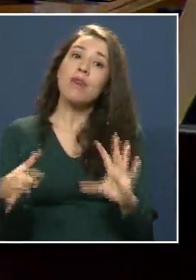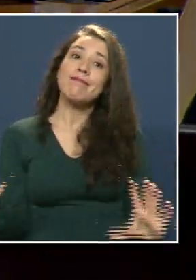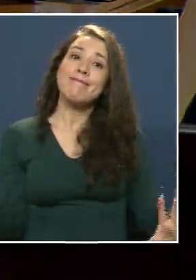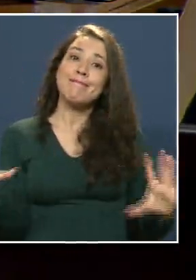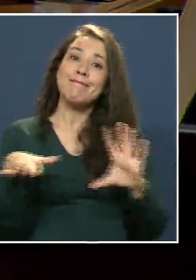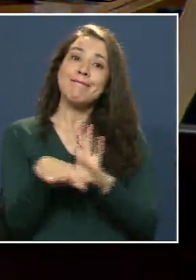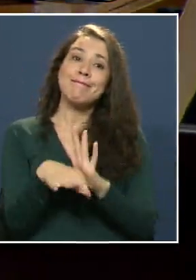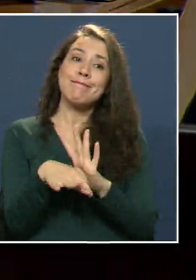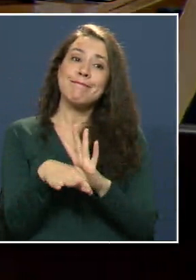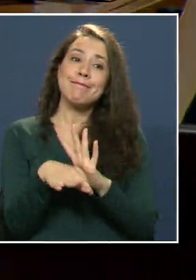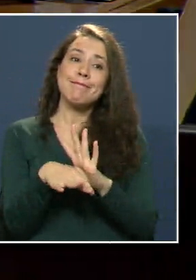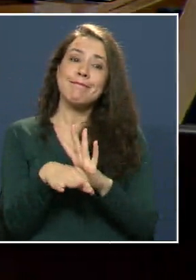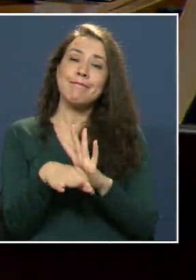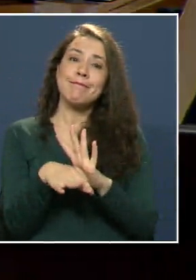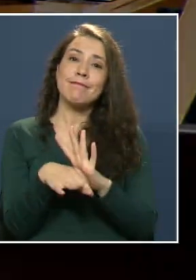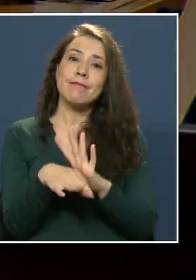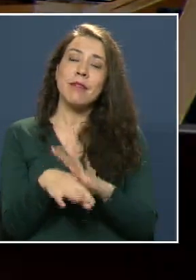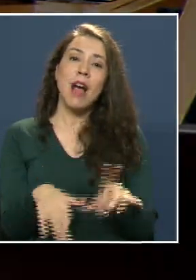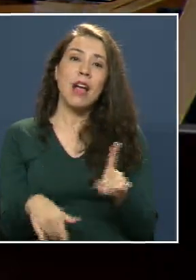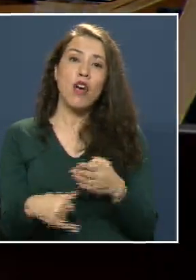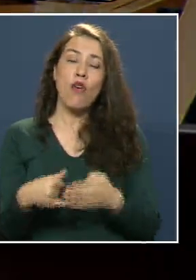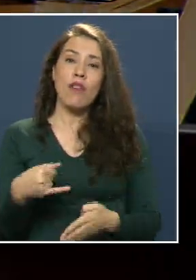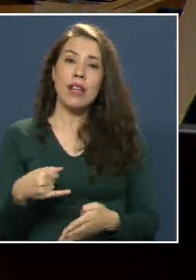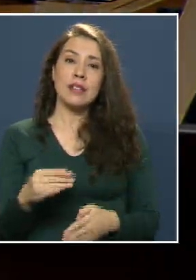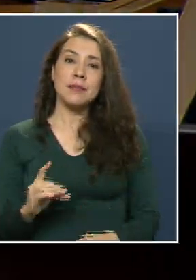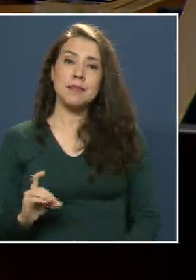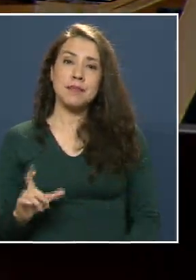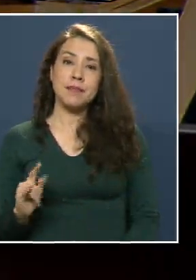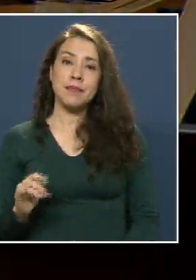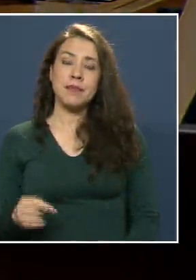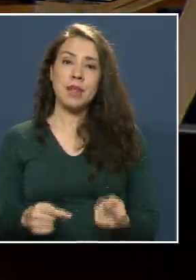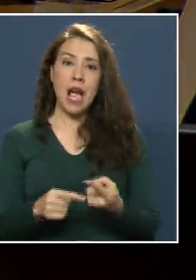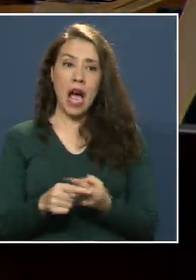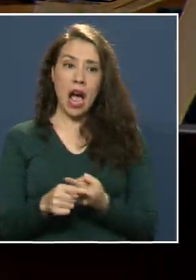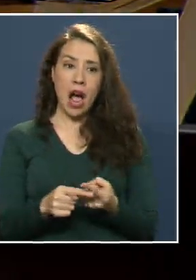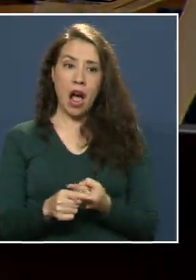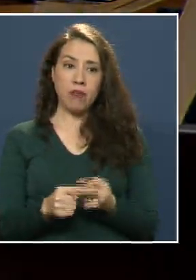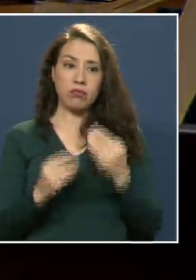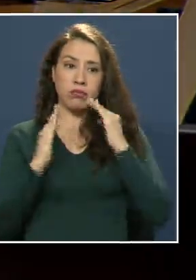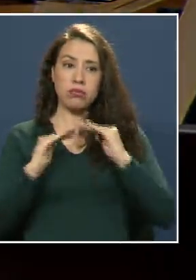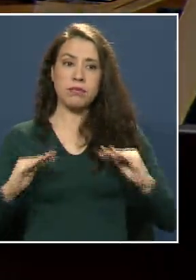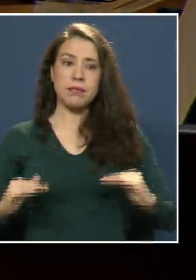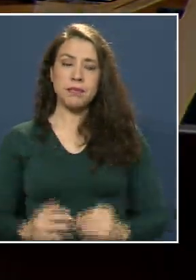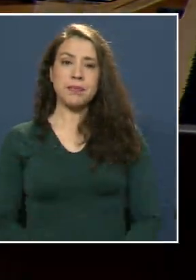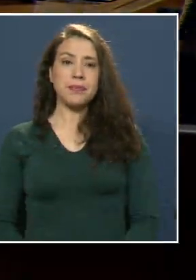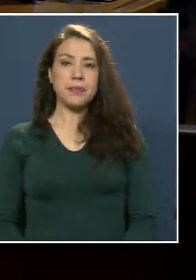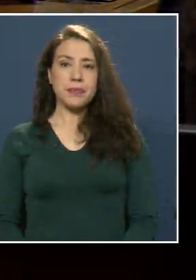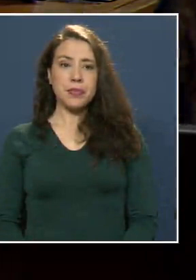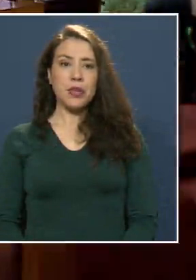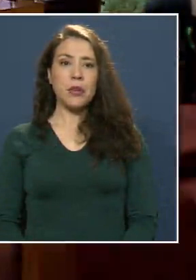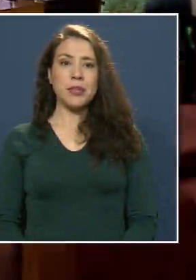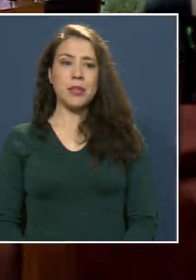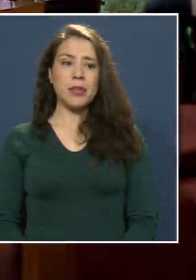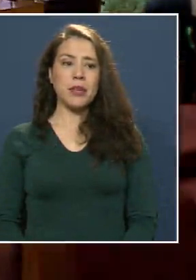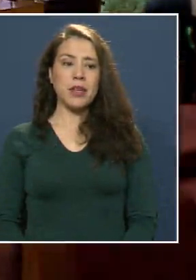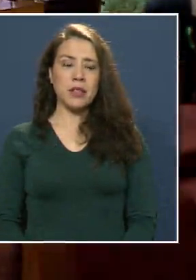coherencia a la imprescriptibilidad de los delitos de abuso en contra de menores. Gracias, Presidenta.